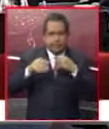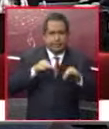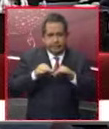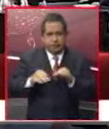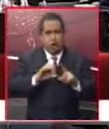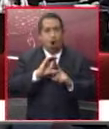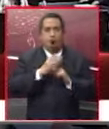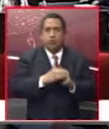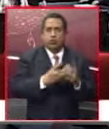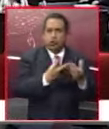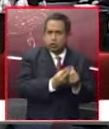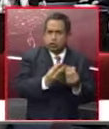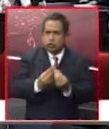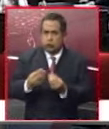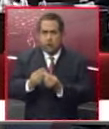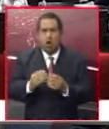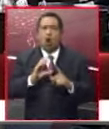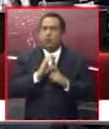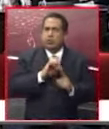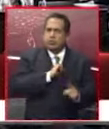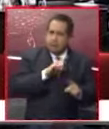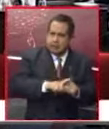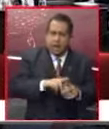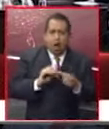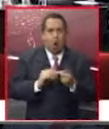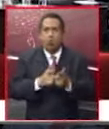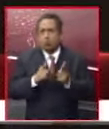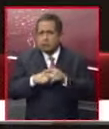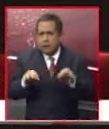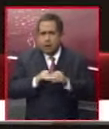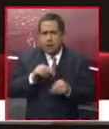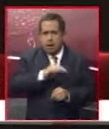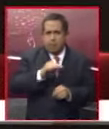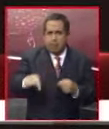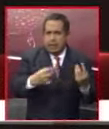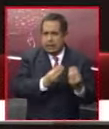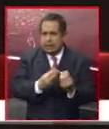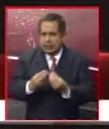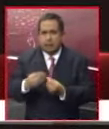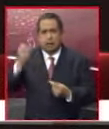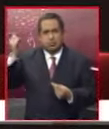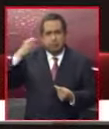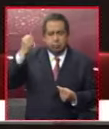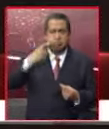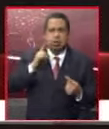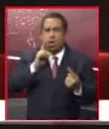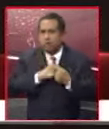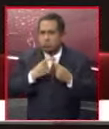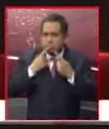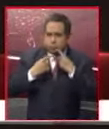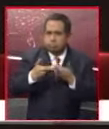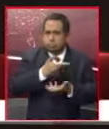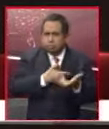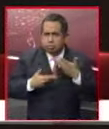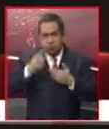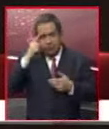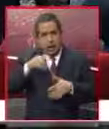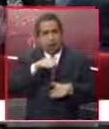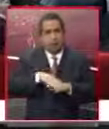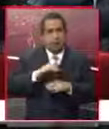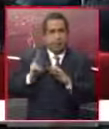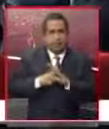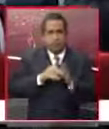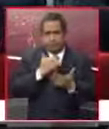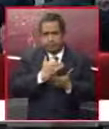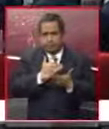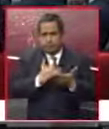de comisiones ordinarias y especiales, así como grupos de trabajo, foros y nuevos debates para dar continuidad tanto a los asuntos pendientes